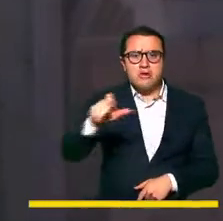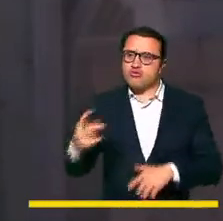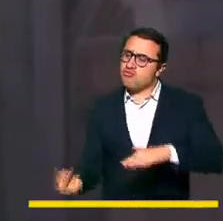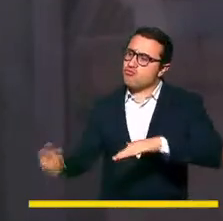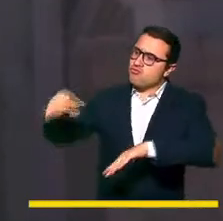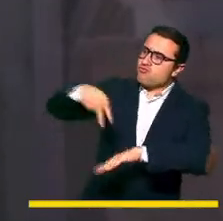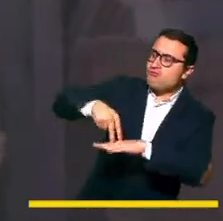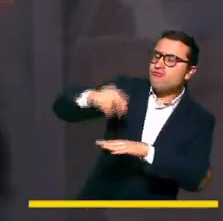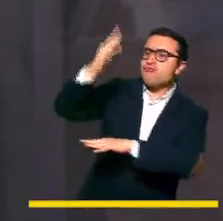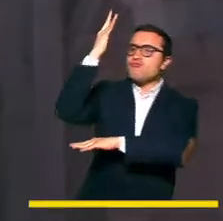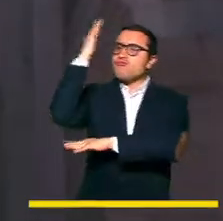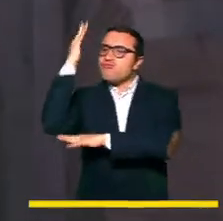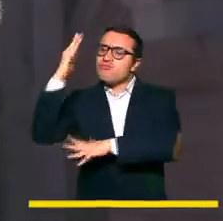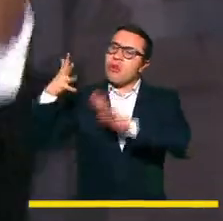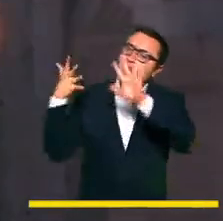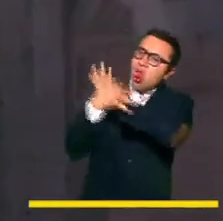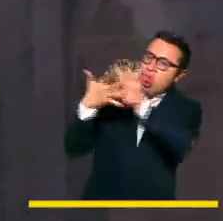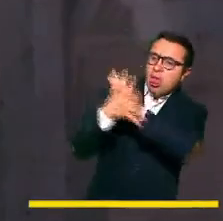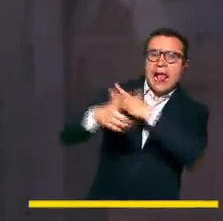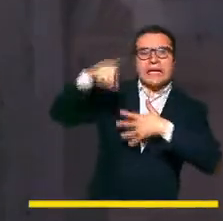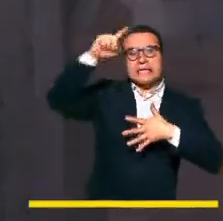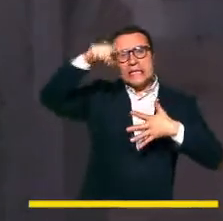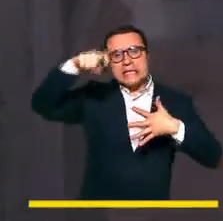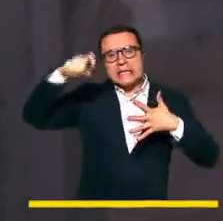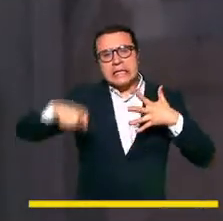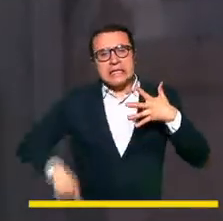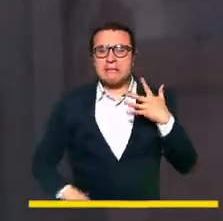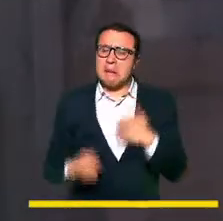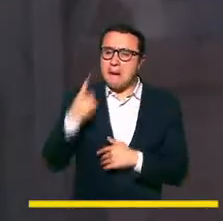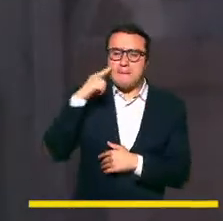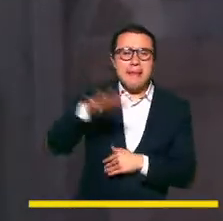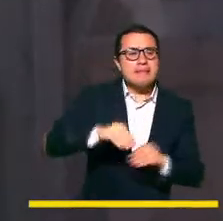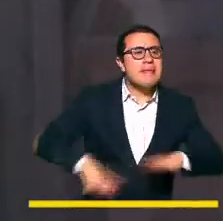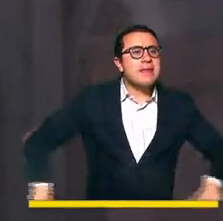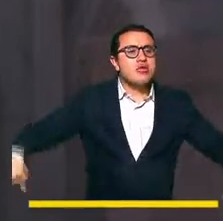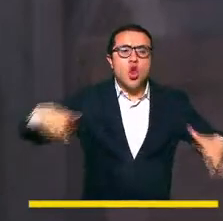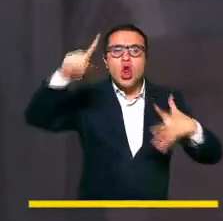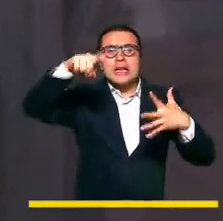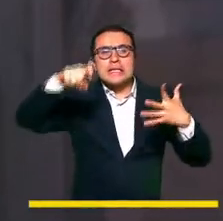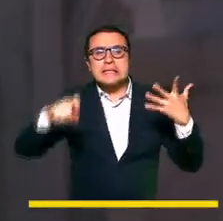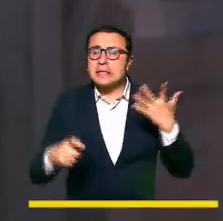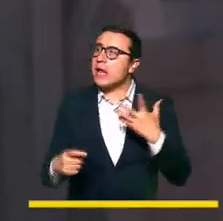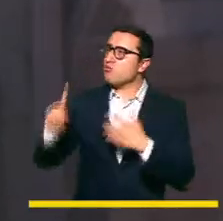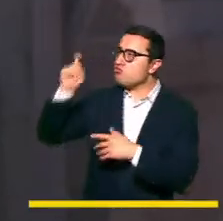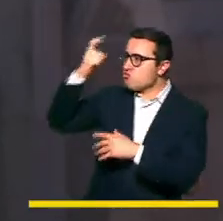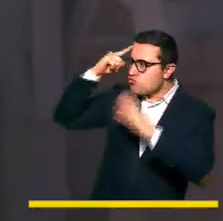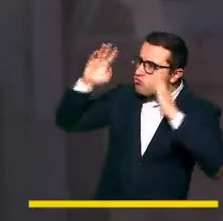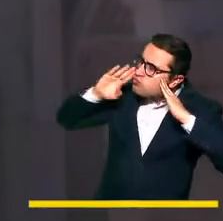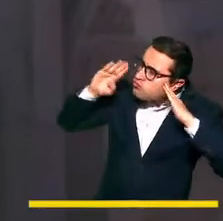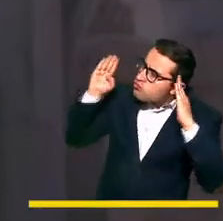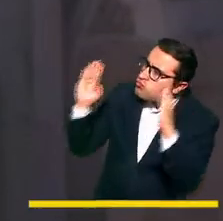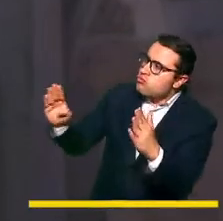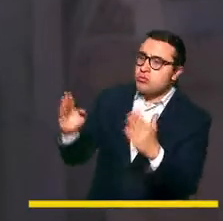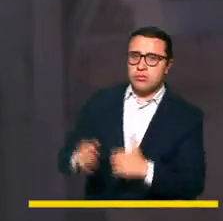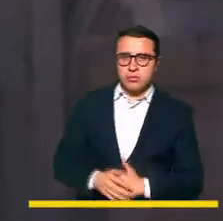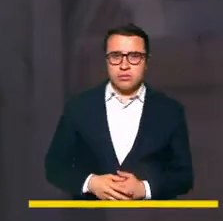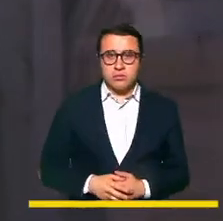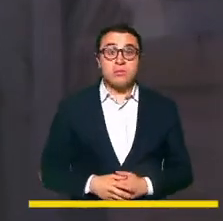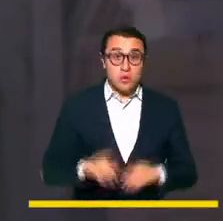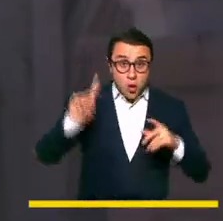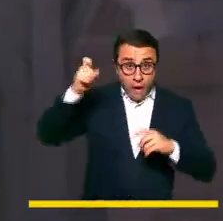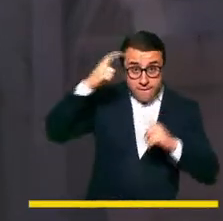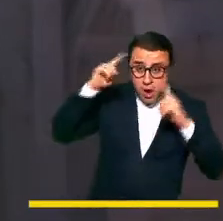expresar las necesidades fundamentales del territorio. Si este gobierno coge nota